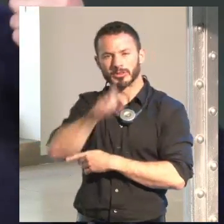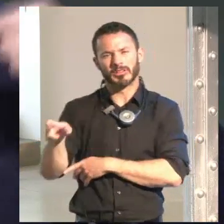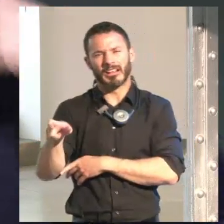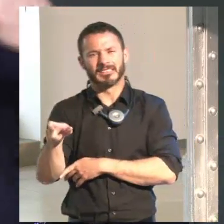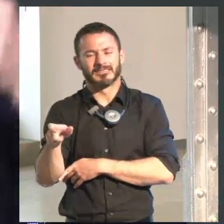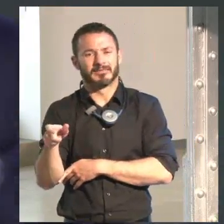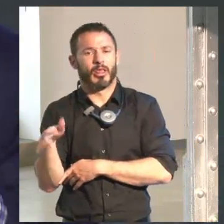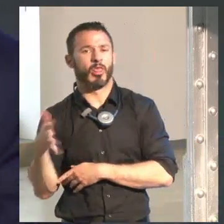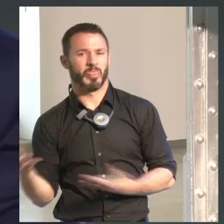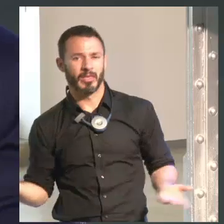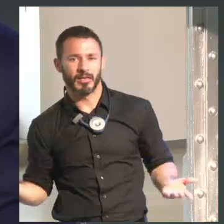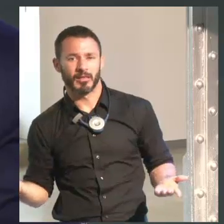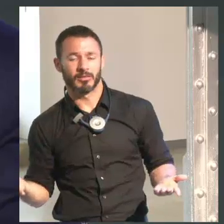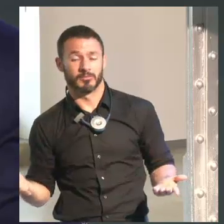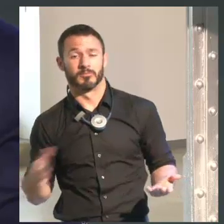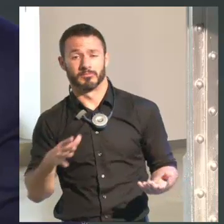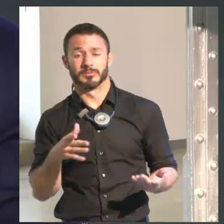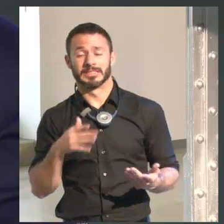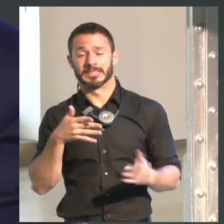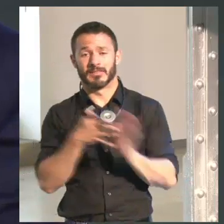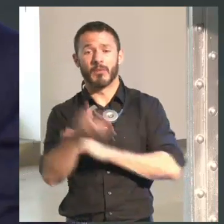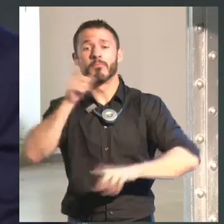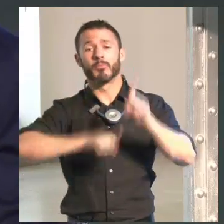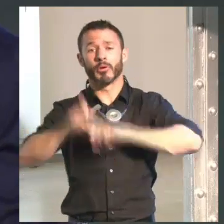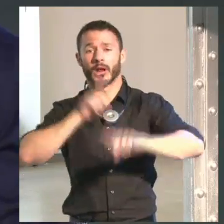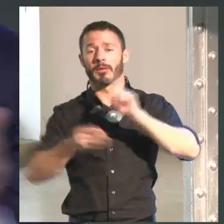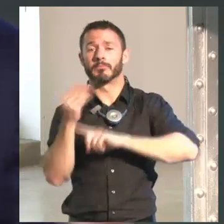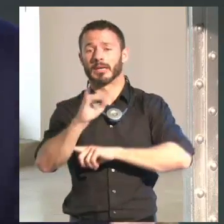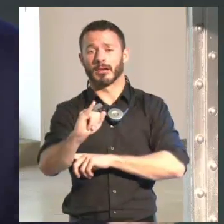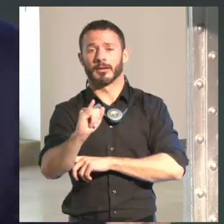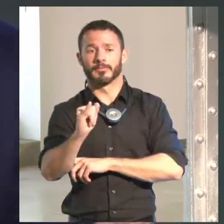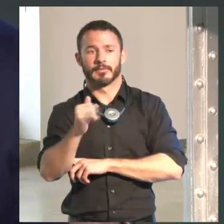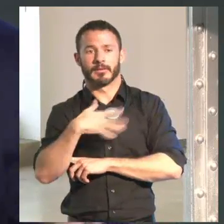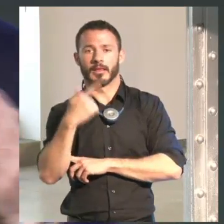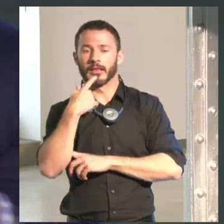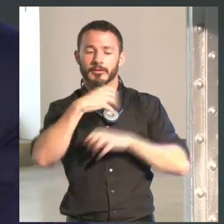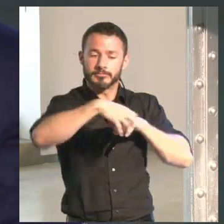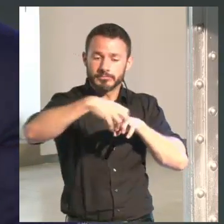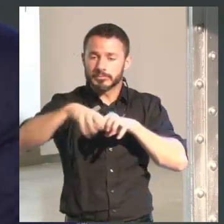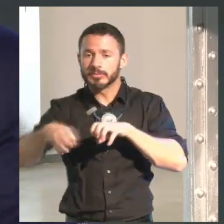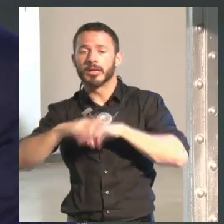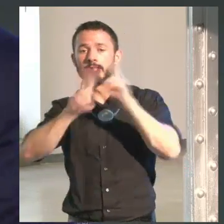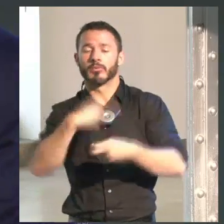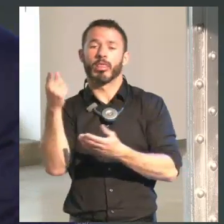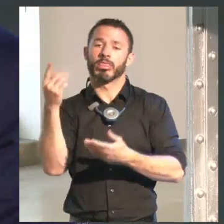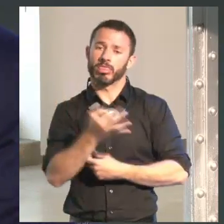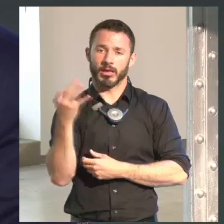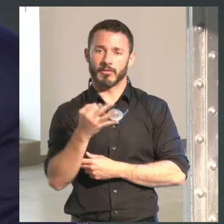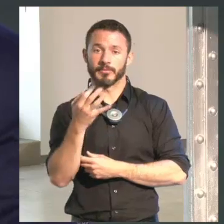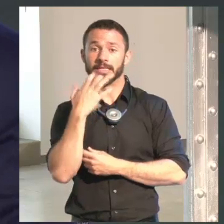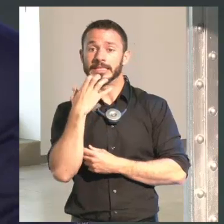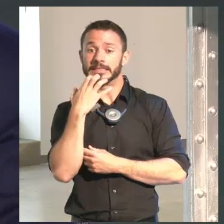un problema añadido, y con esto termino, que es la redistribución. Es decir, si vamos a un mundo en el que se produce una concentración tan